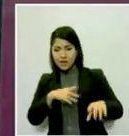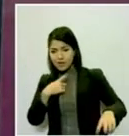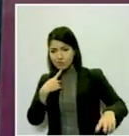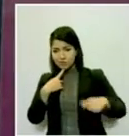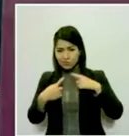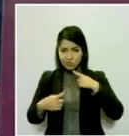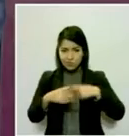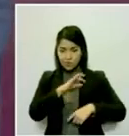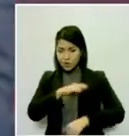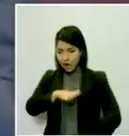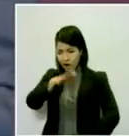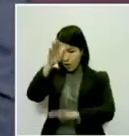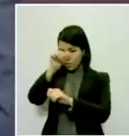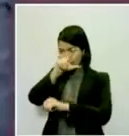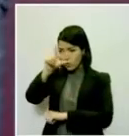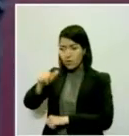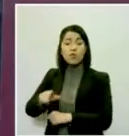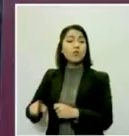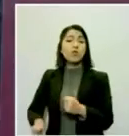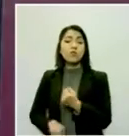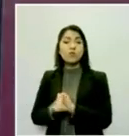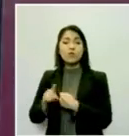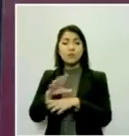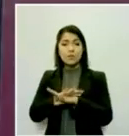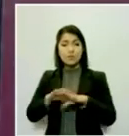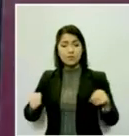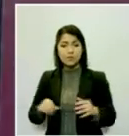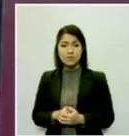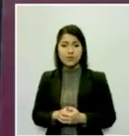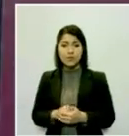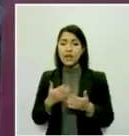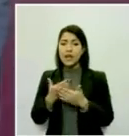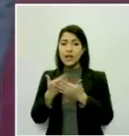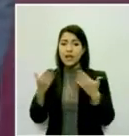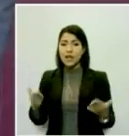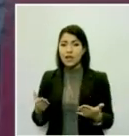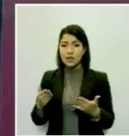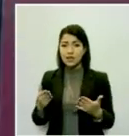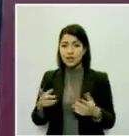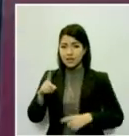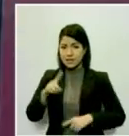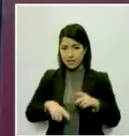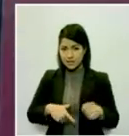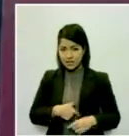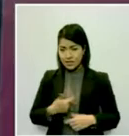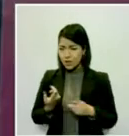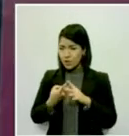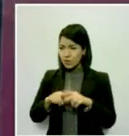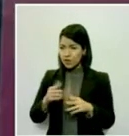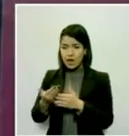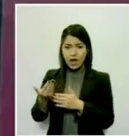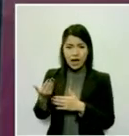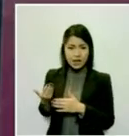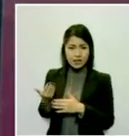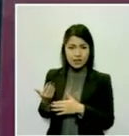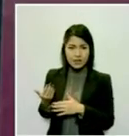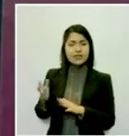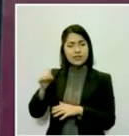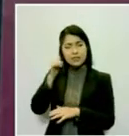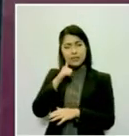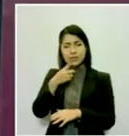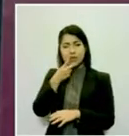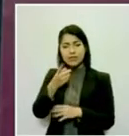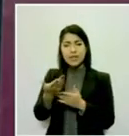resultados. Adelante. Gobernador, en ese sentido, esto forma parte de un desarme que usted emprendió incluso desde campaña, o más bien lo ha mencionado